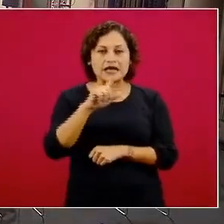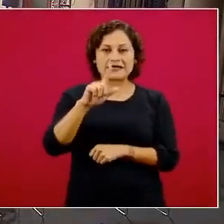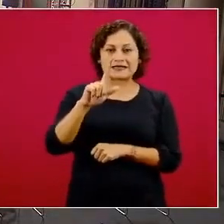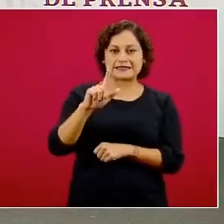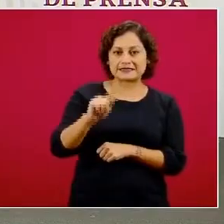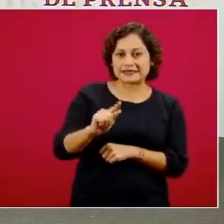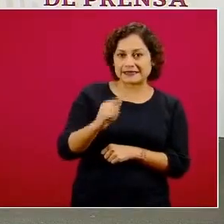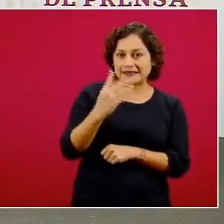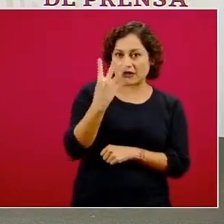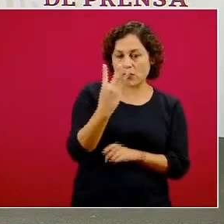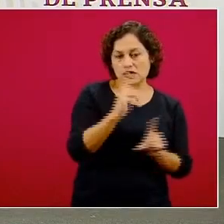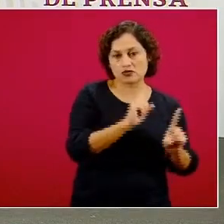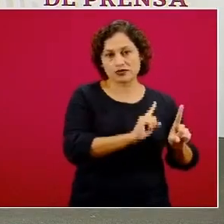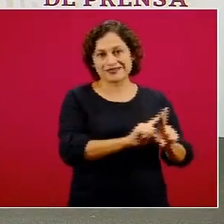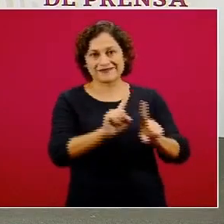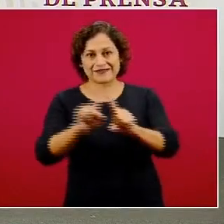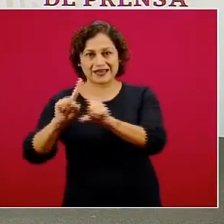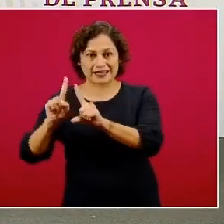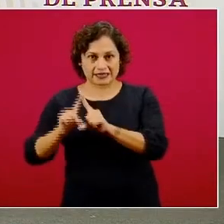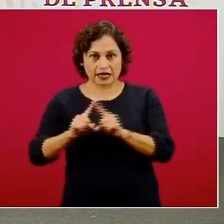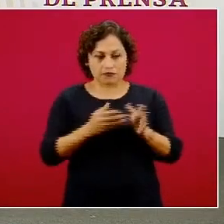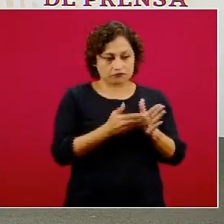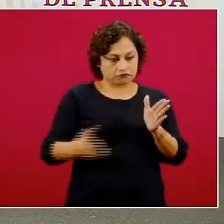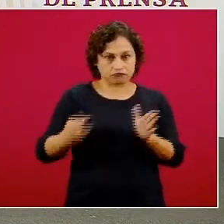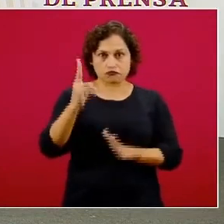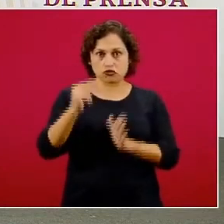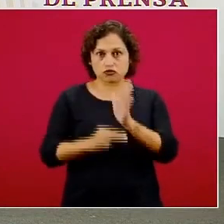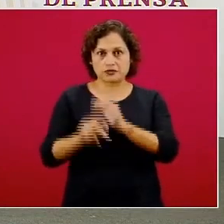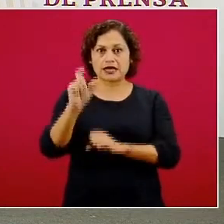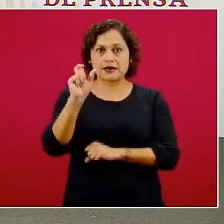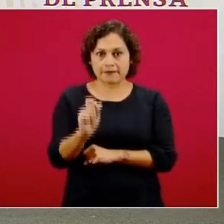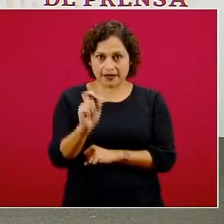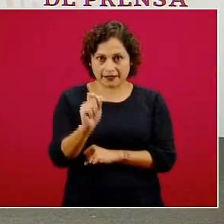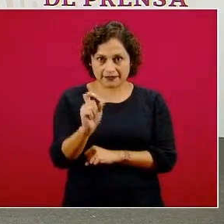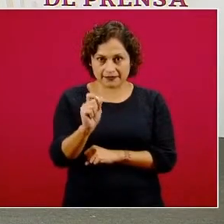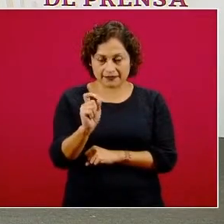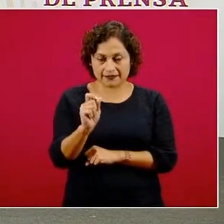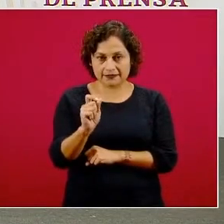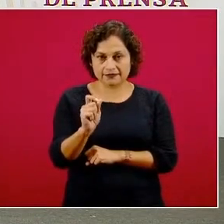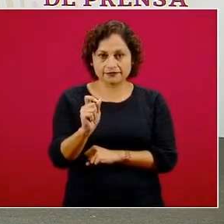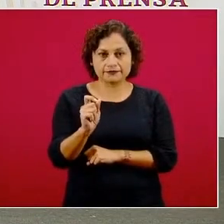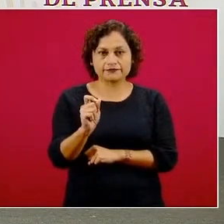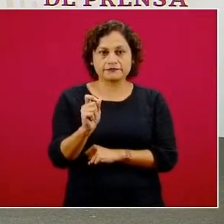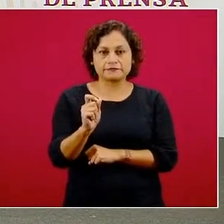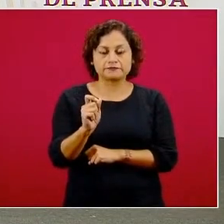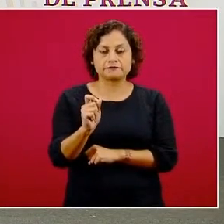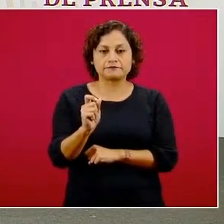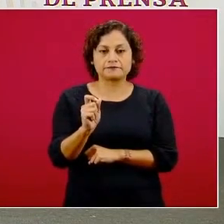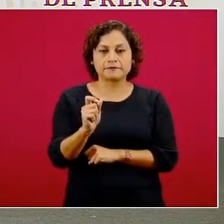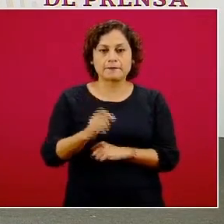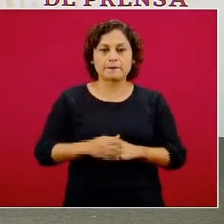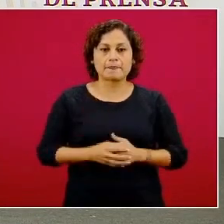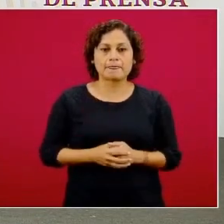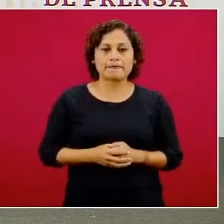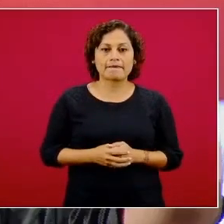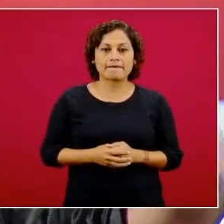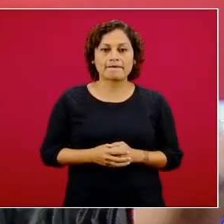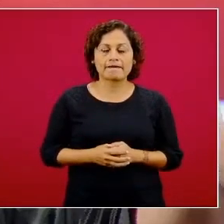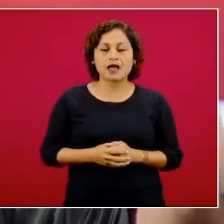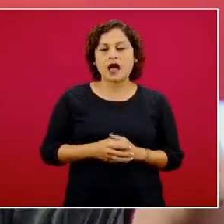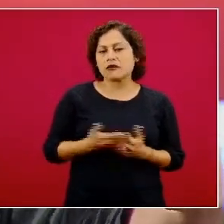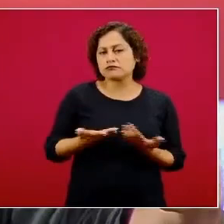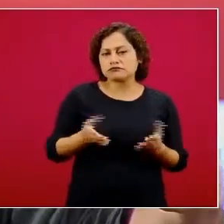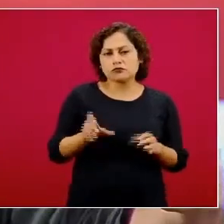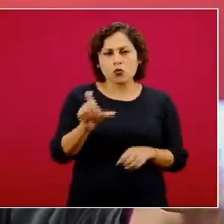eventos en todo el año, en el periodo del año que se presentó, que es de